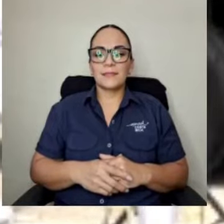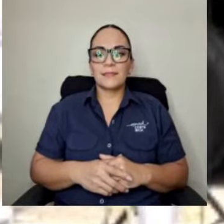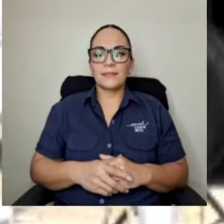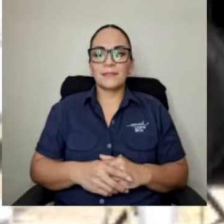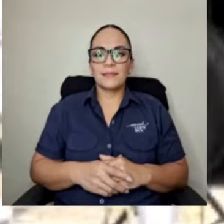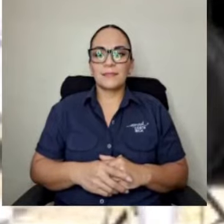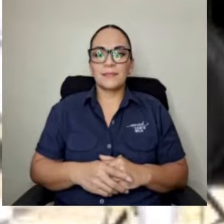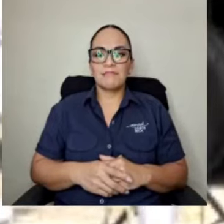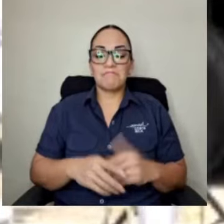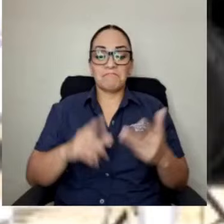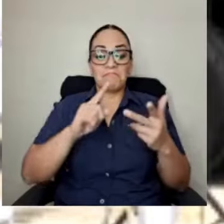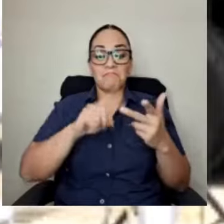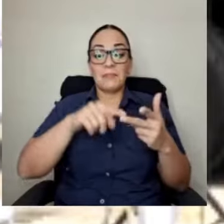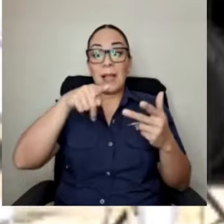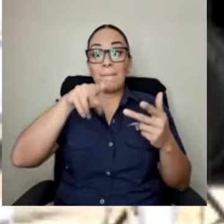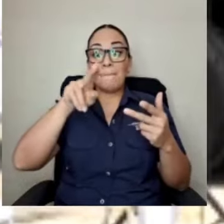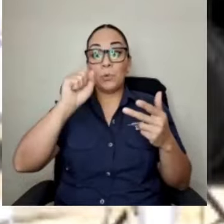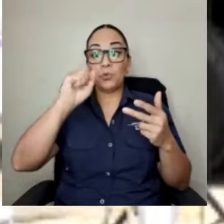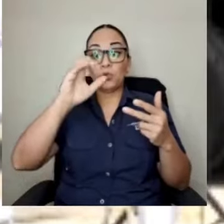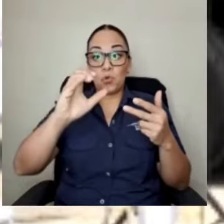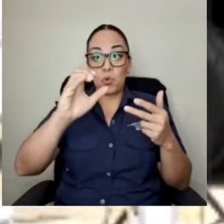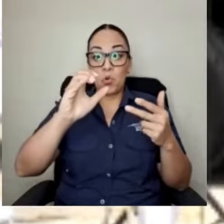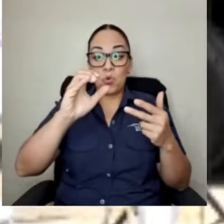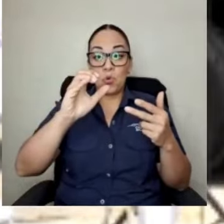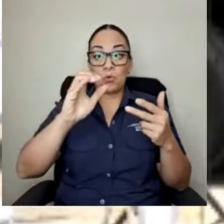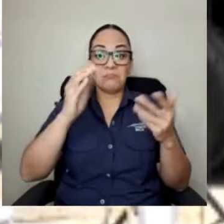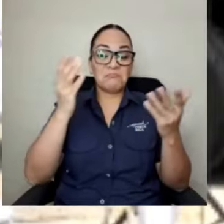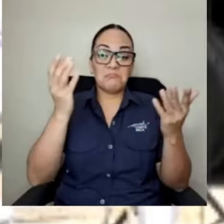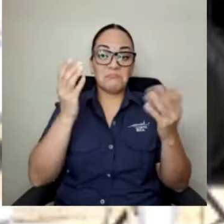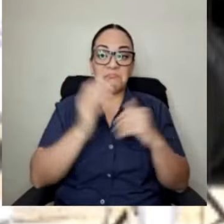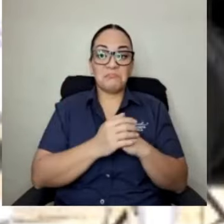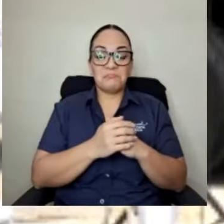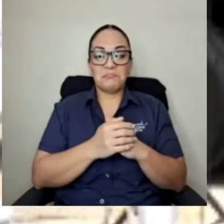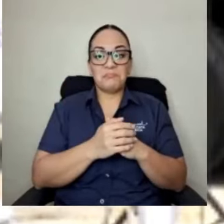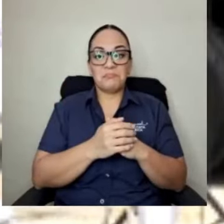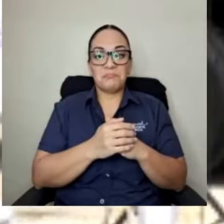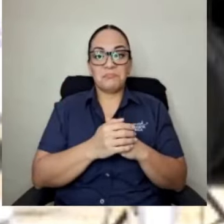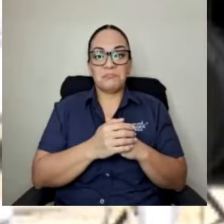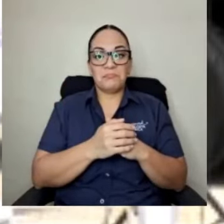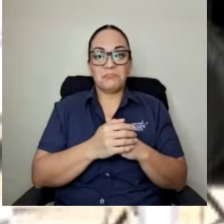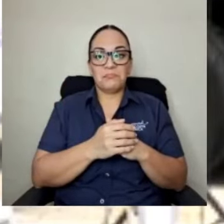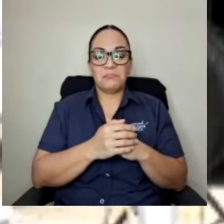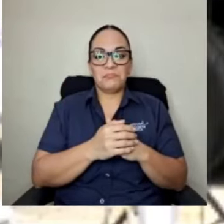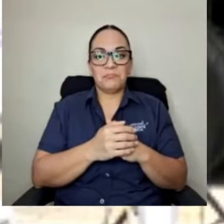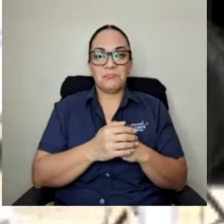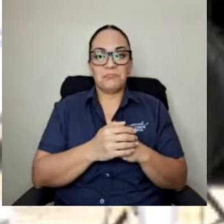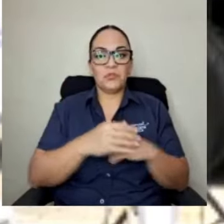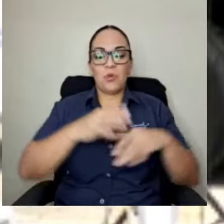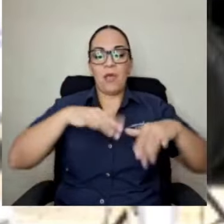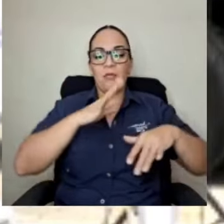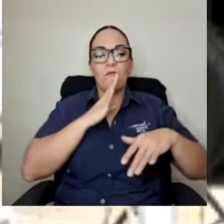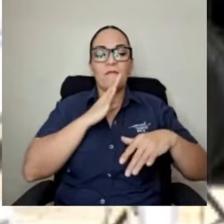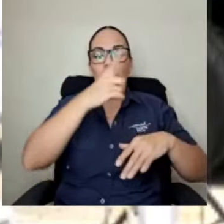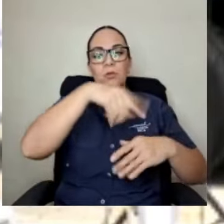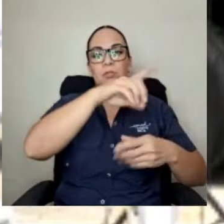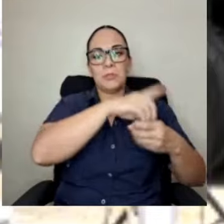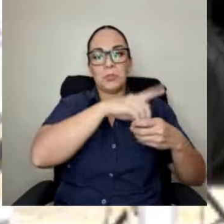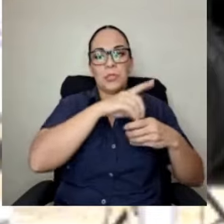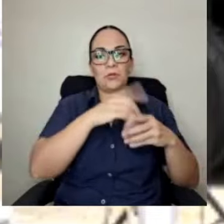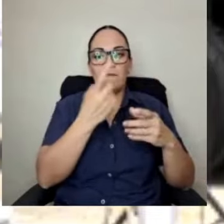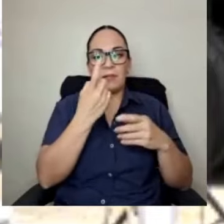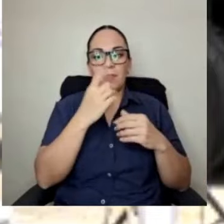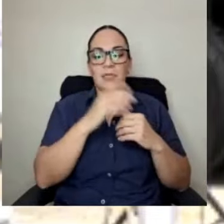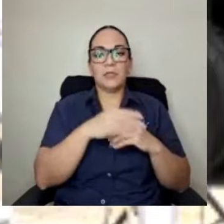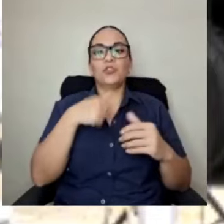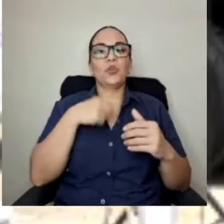El PUSC, ya le tengo la razón, no la voy a decir porque todavía no lo hago con esos diputados, yo no ando atacando